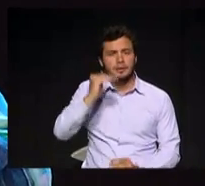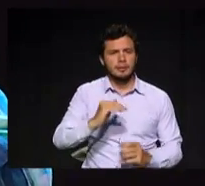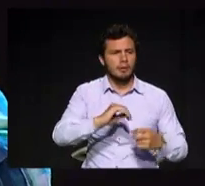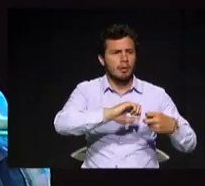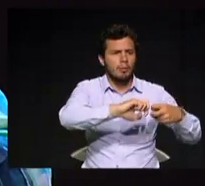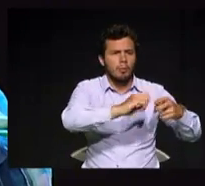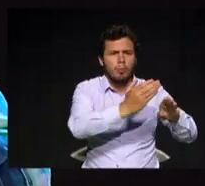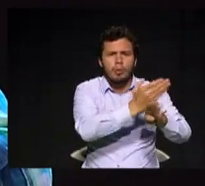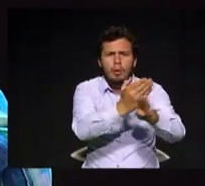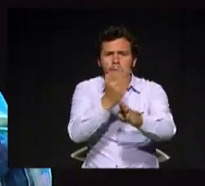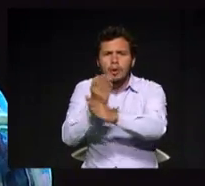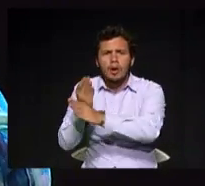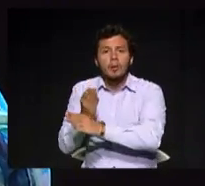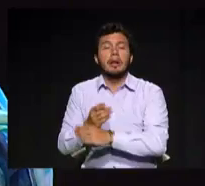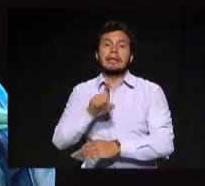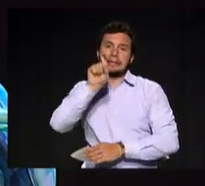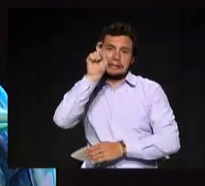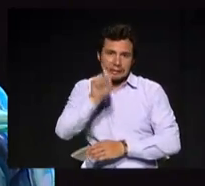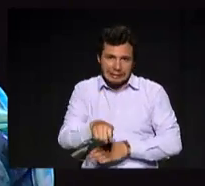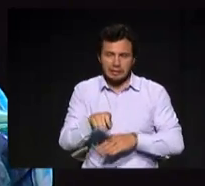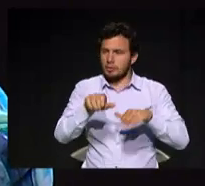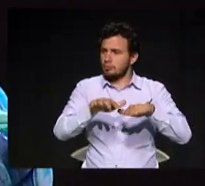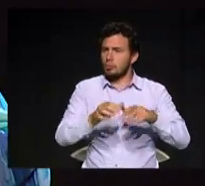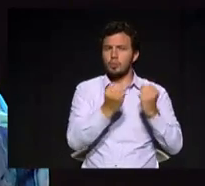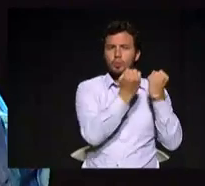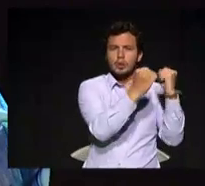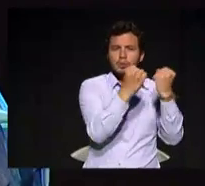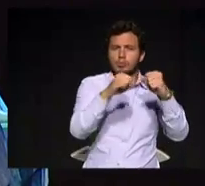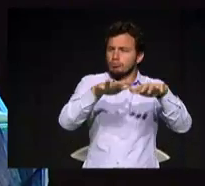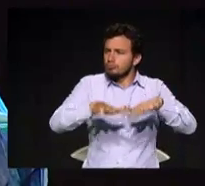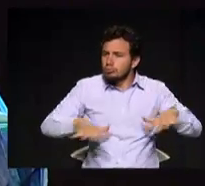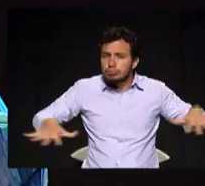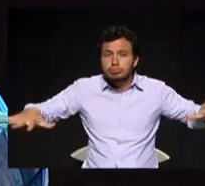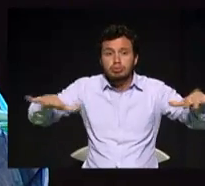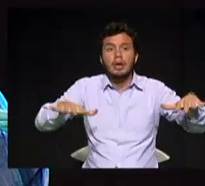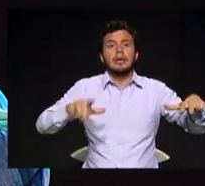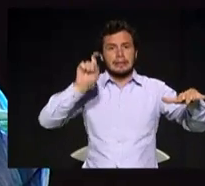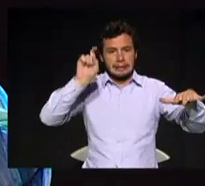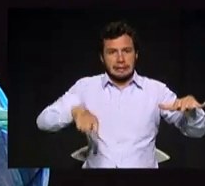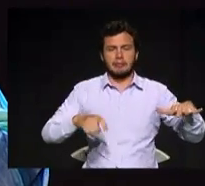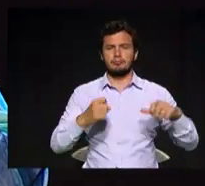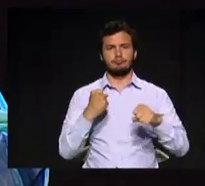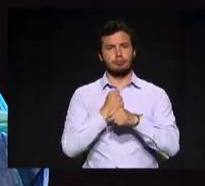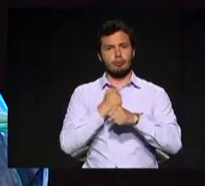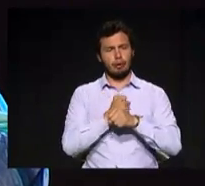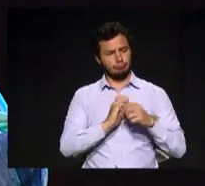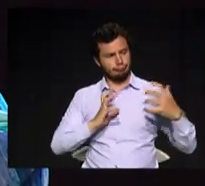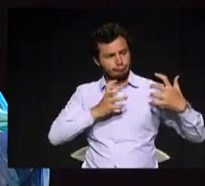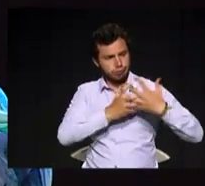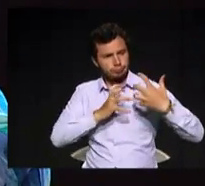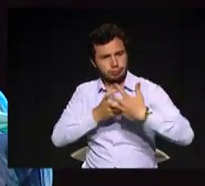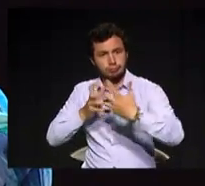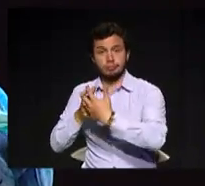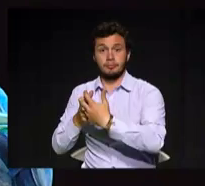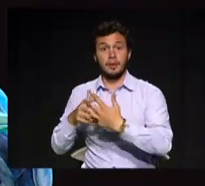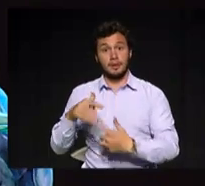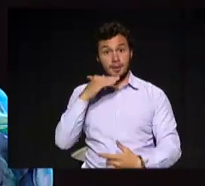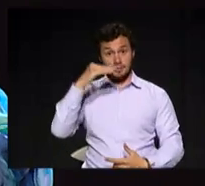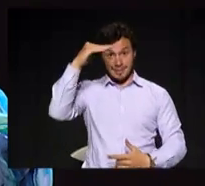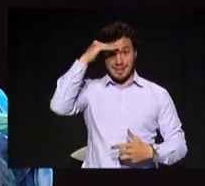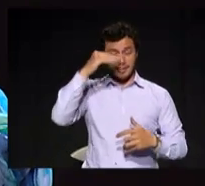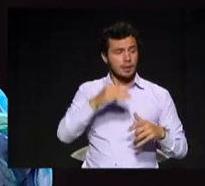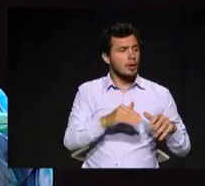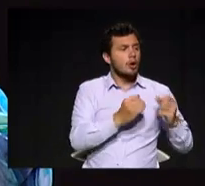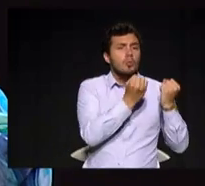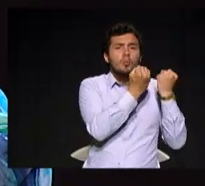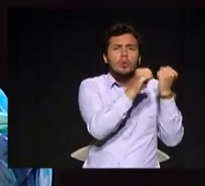con el área metropolitana incluso a medellín ya se tiene que pensar no solamente los 10 municipios que están